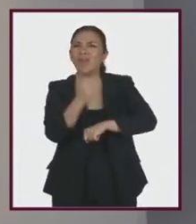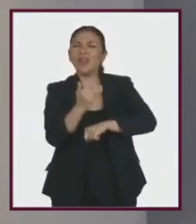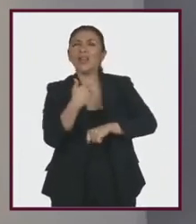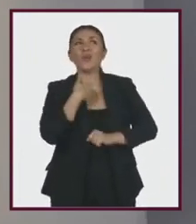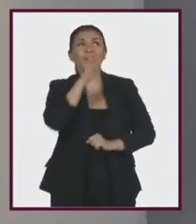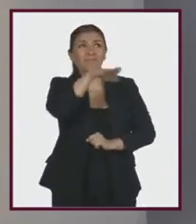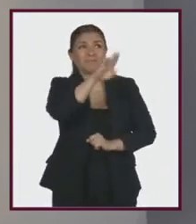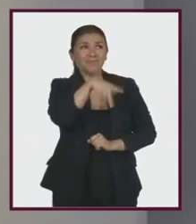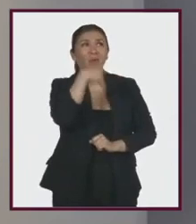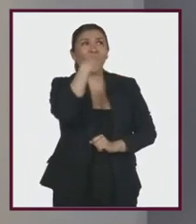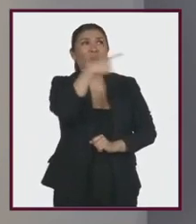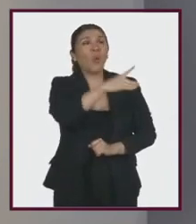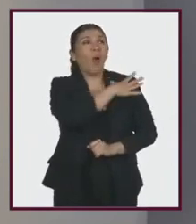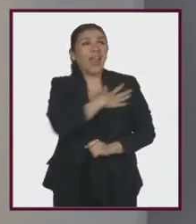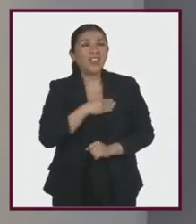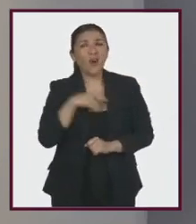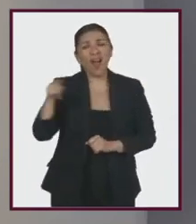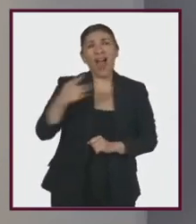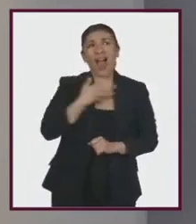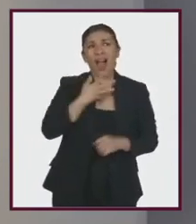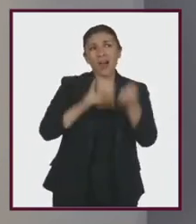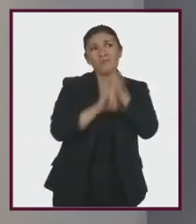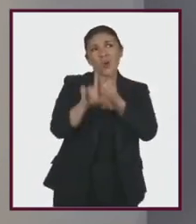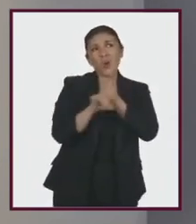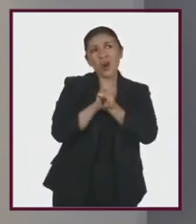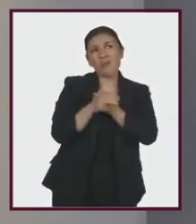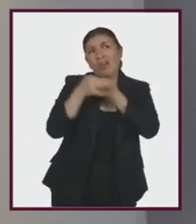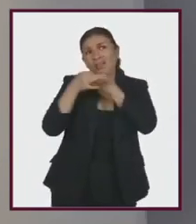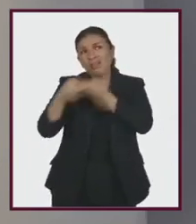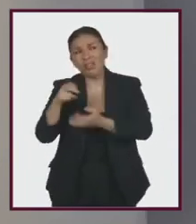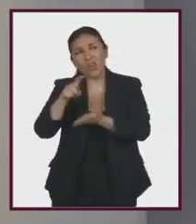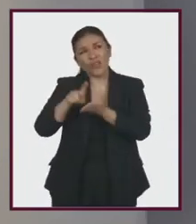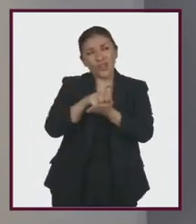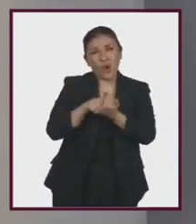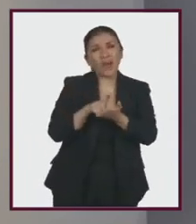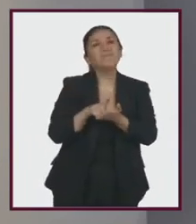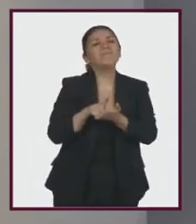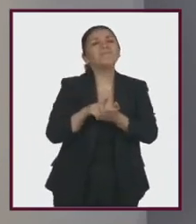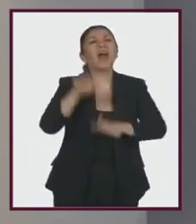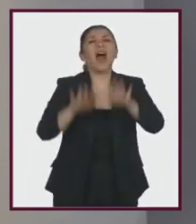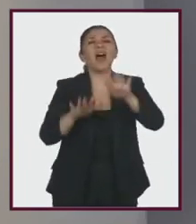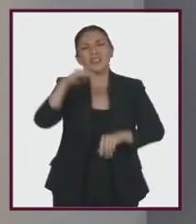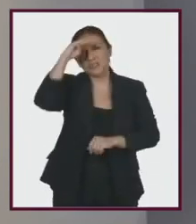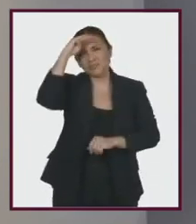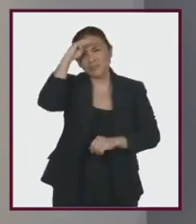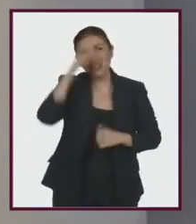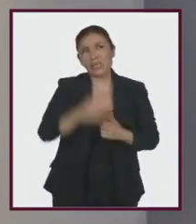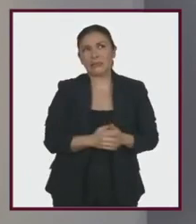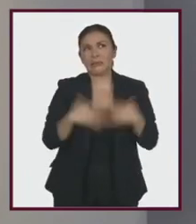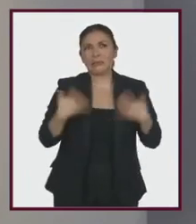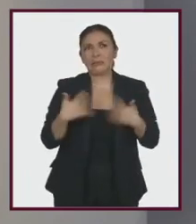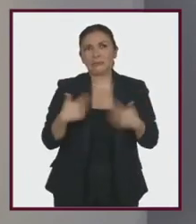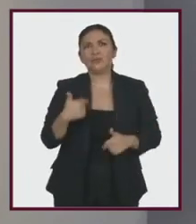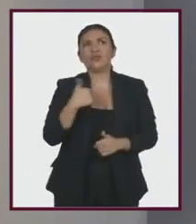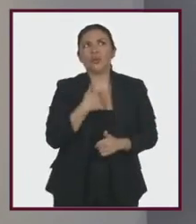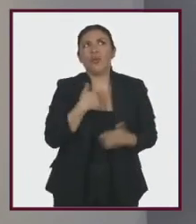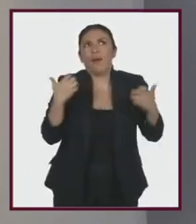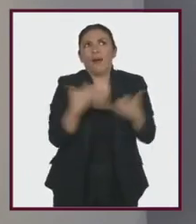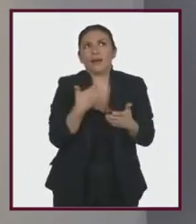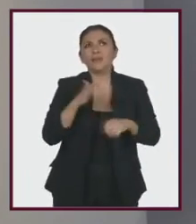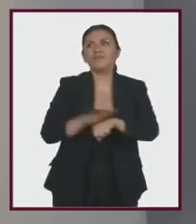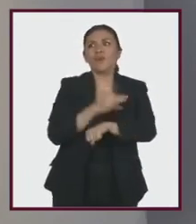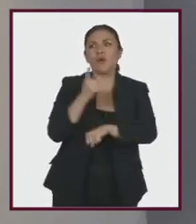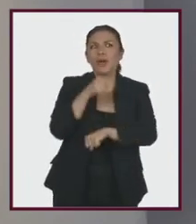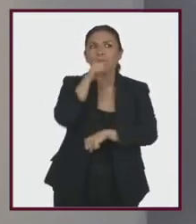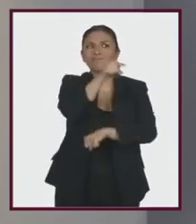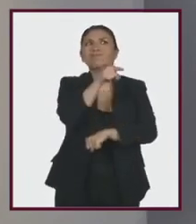que su hija o su hijo tiene un problema, lo mencioné hace un rato, pensamos en todo lo que nosotros no hemos hecho y por los que está ahí, entonces